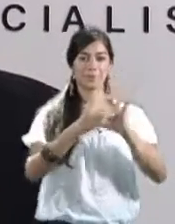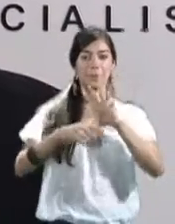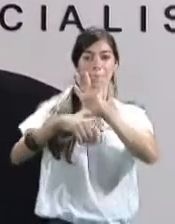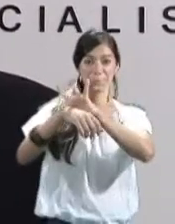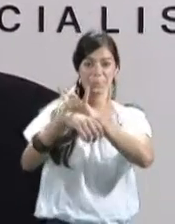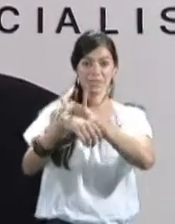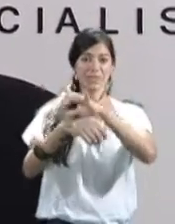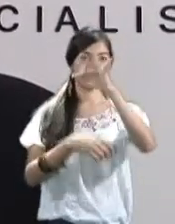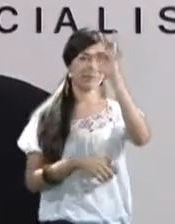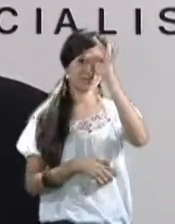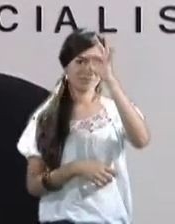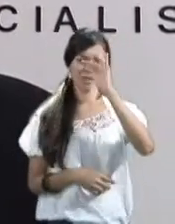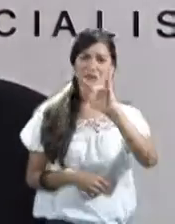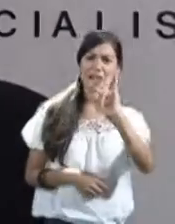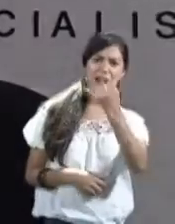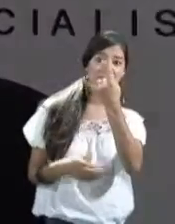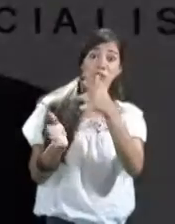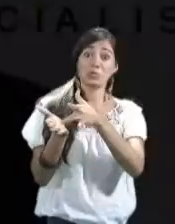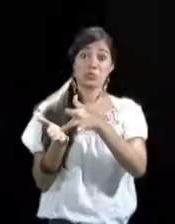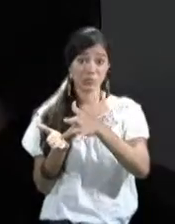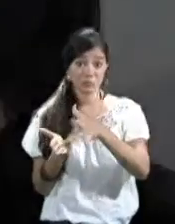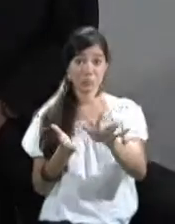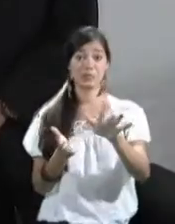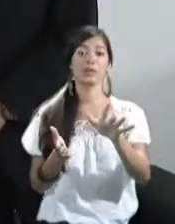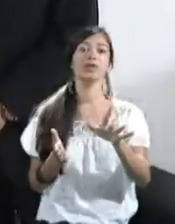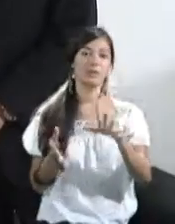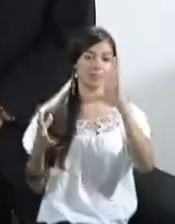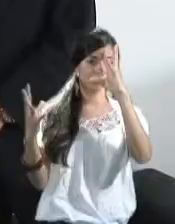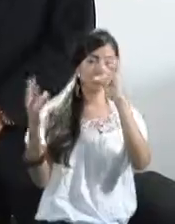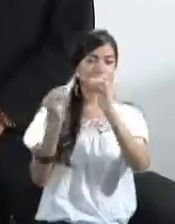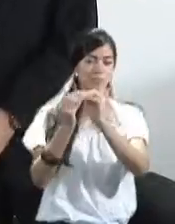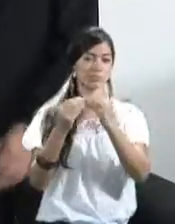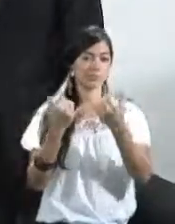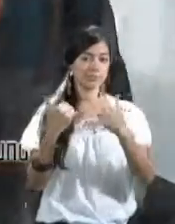con hospitales locales en caso de emergencias.